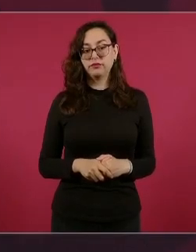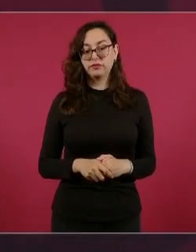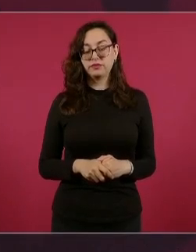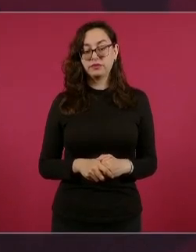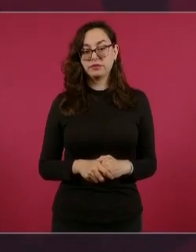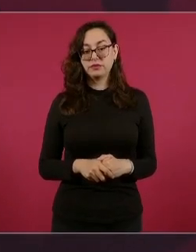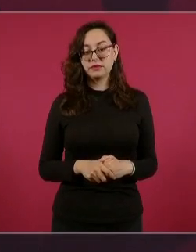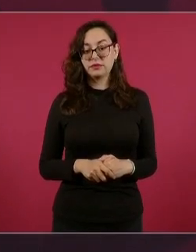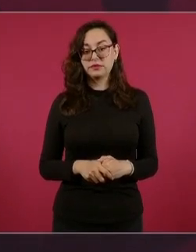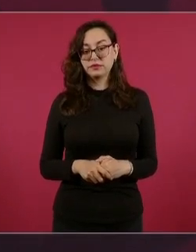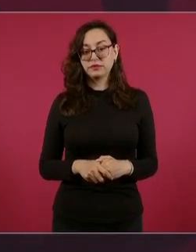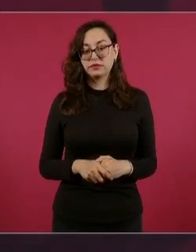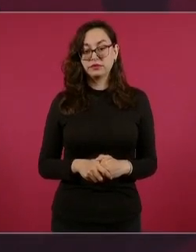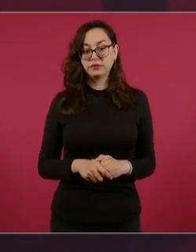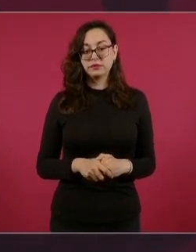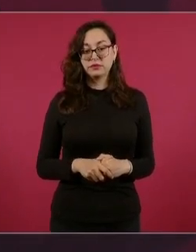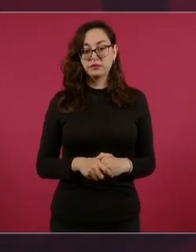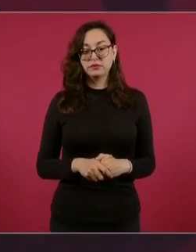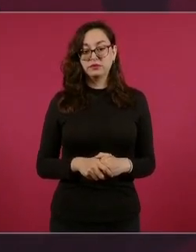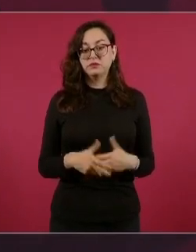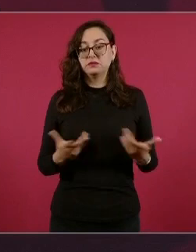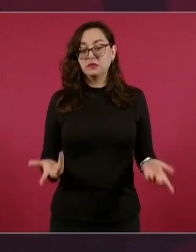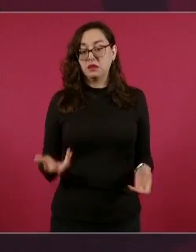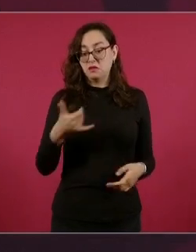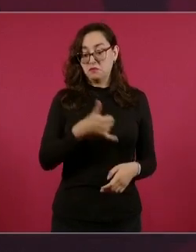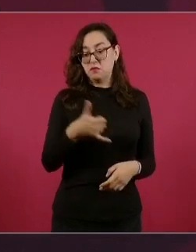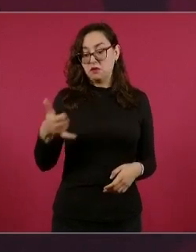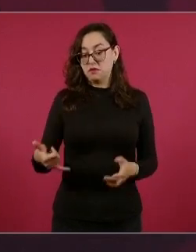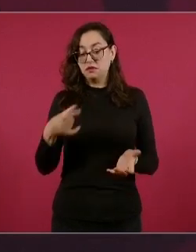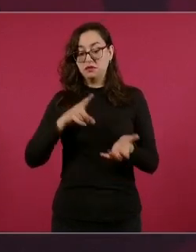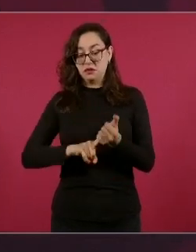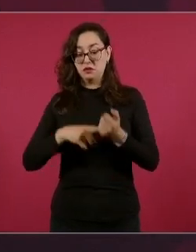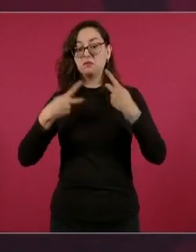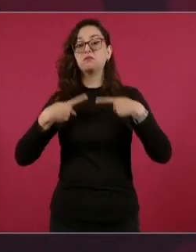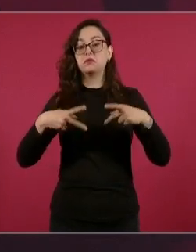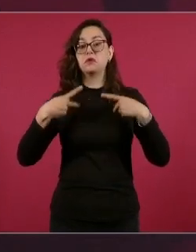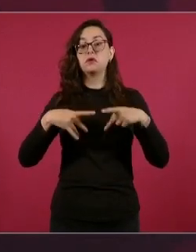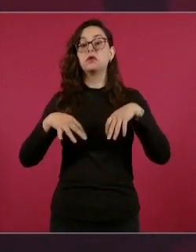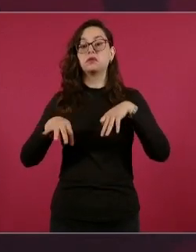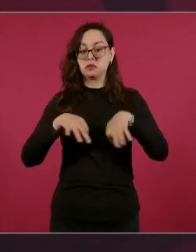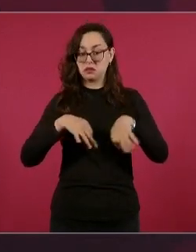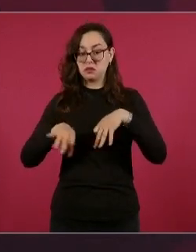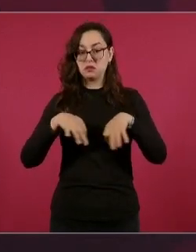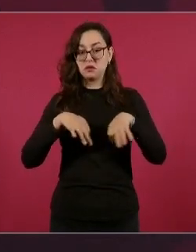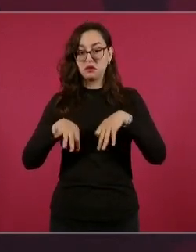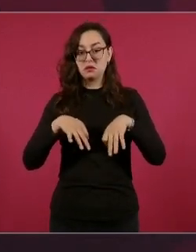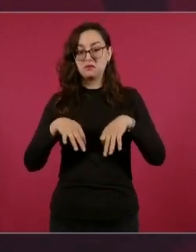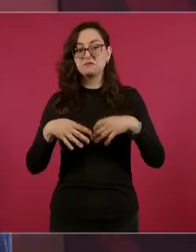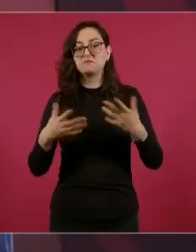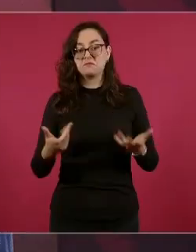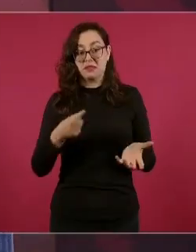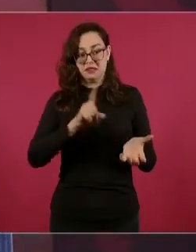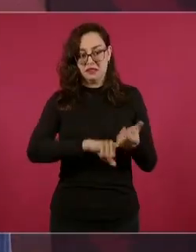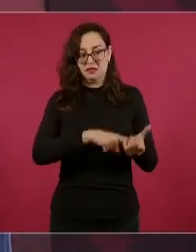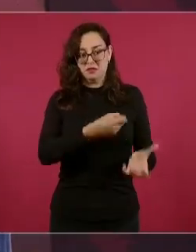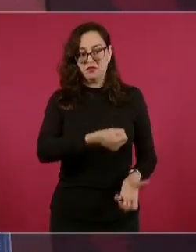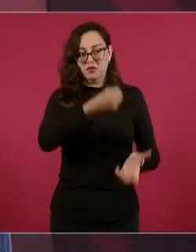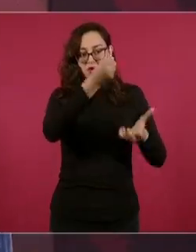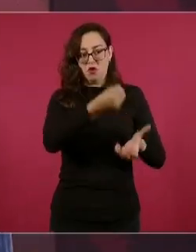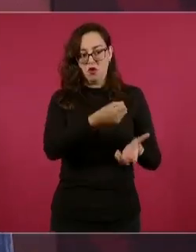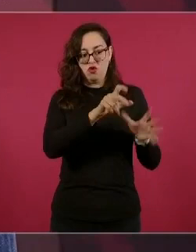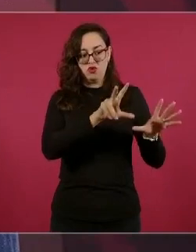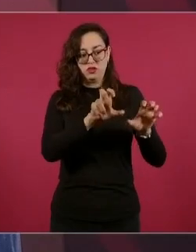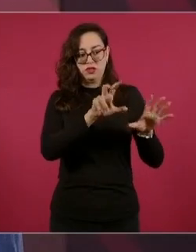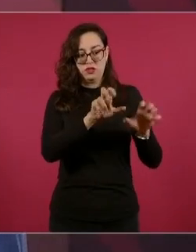Y en el caso de los trabajadores del Infonavit, pues ya hablamos de que hay una bolsa de 800 mil millones